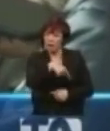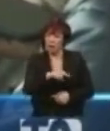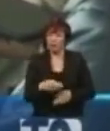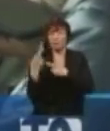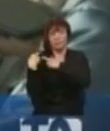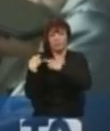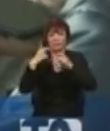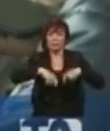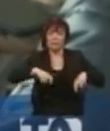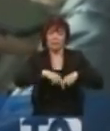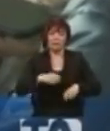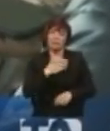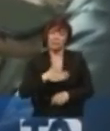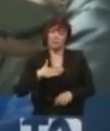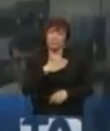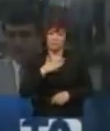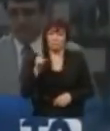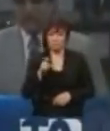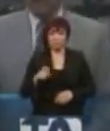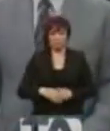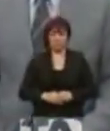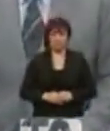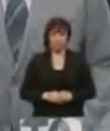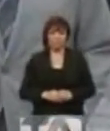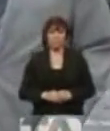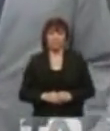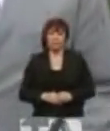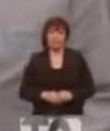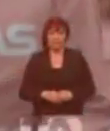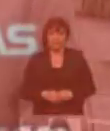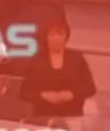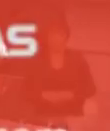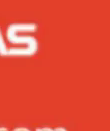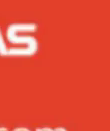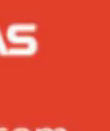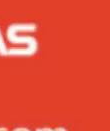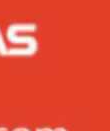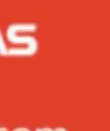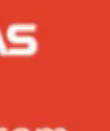en cuenta de que eso va a suceder. En Quito, Freddy Paredes, 24 horas.